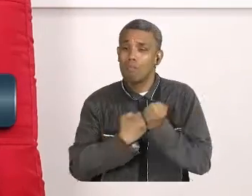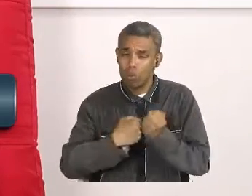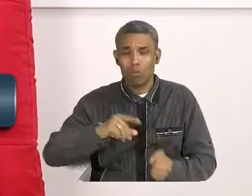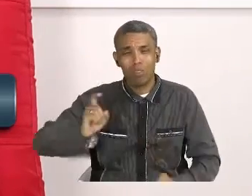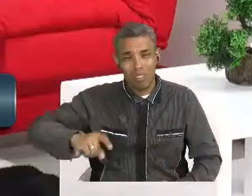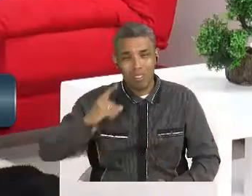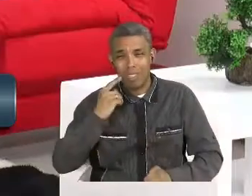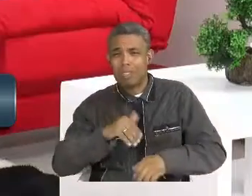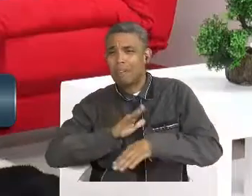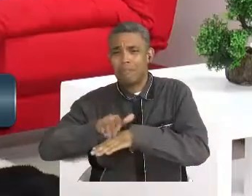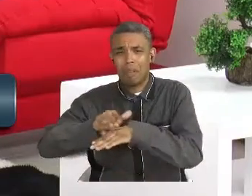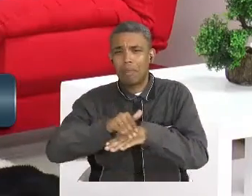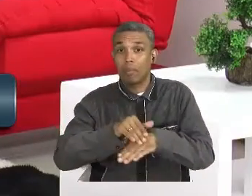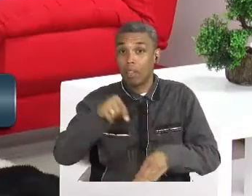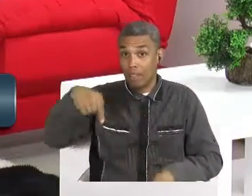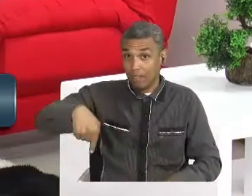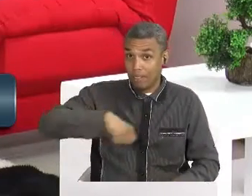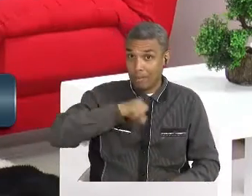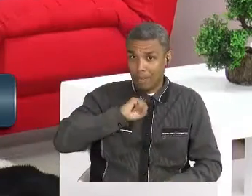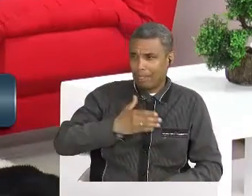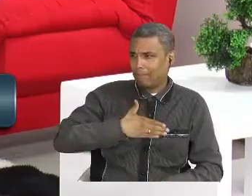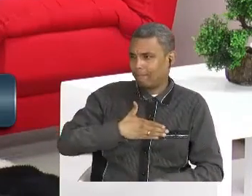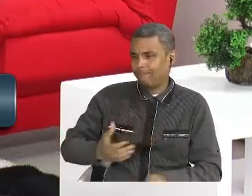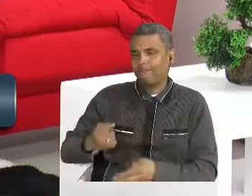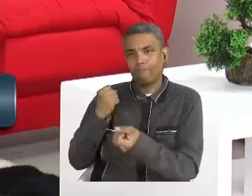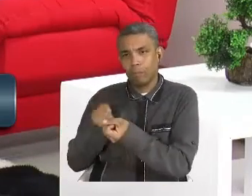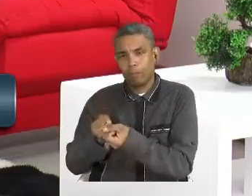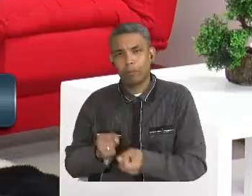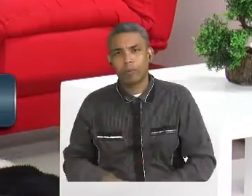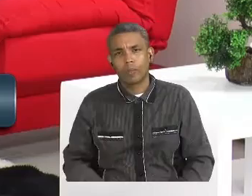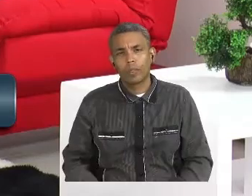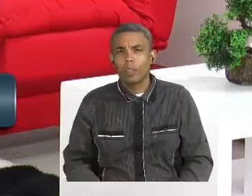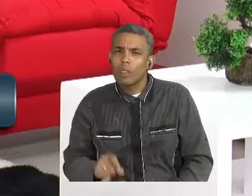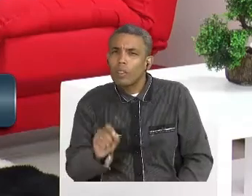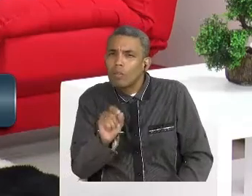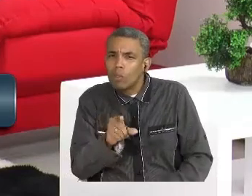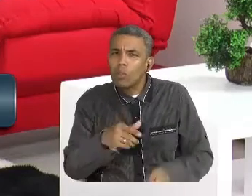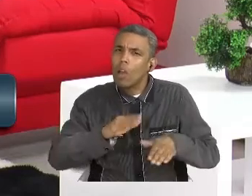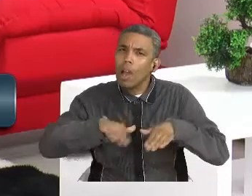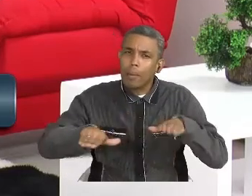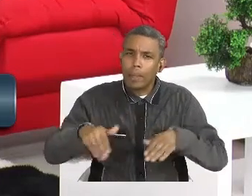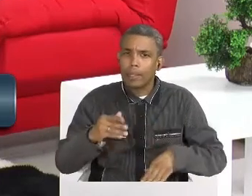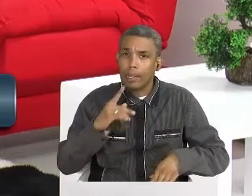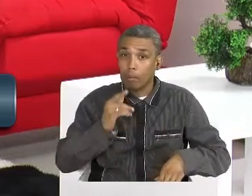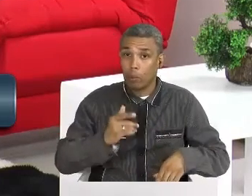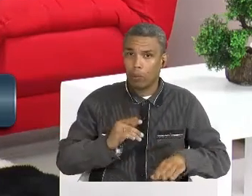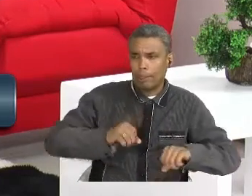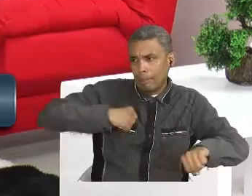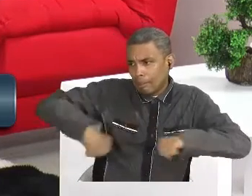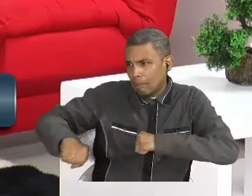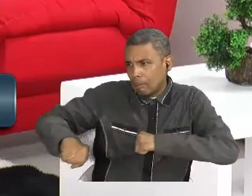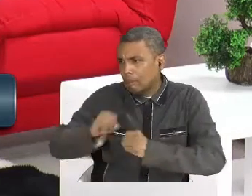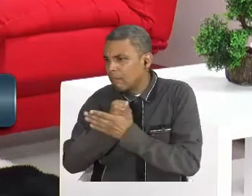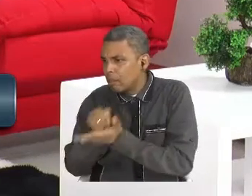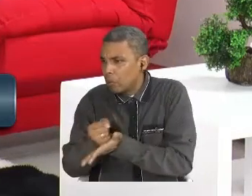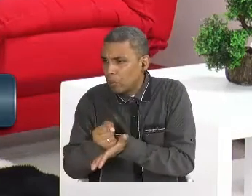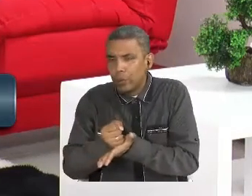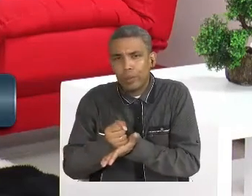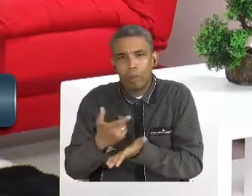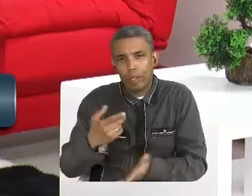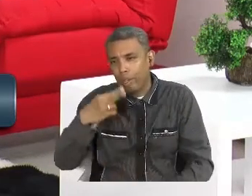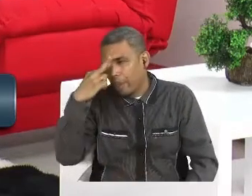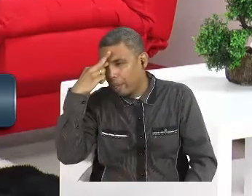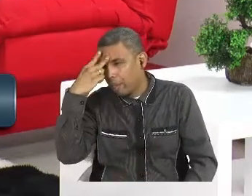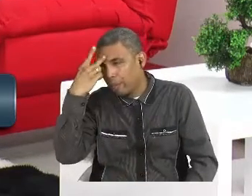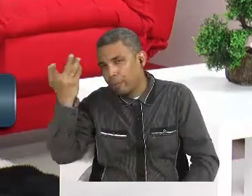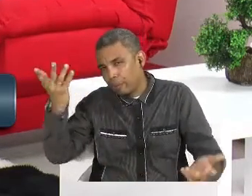colaborar. Oscar, se cometen errores en momentos de emergencia. ¿Cuáles son esos errores más comunes para que la gente no los repita? Estamos, por